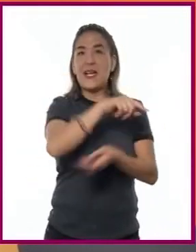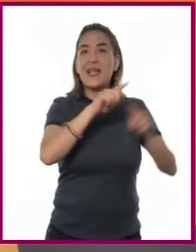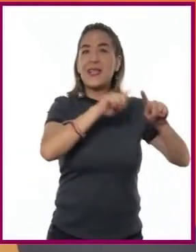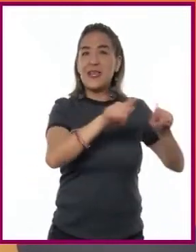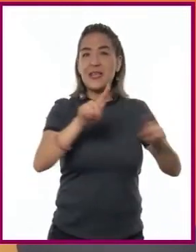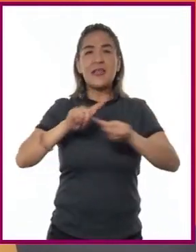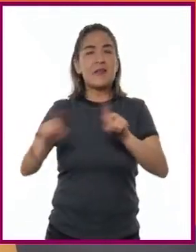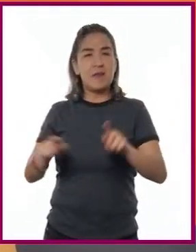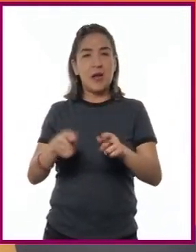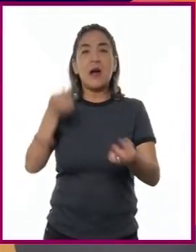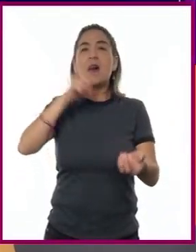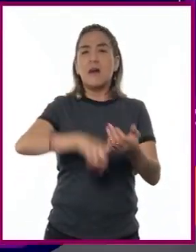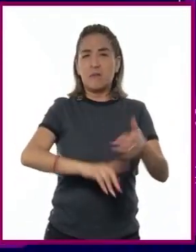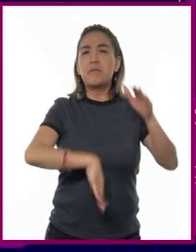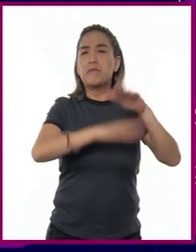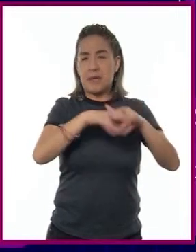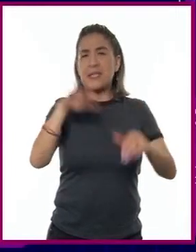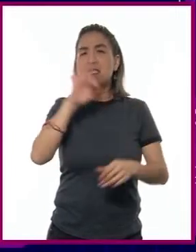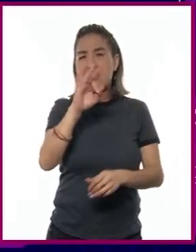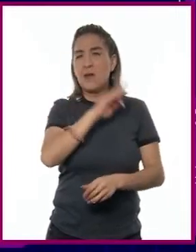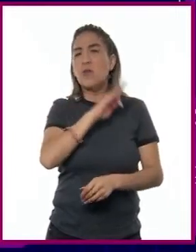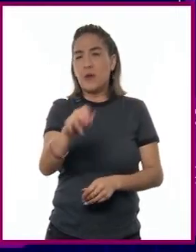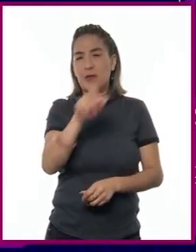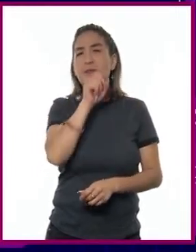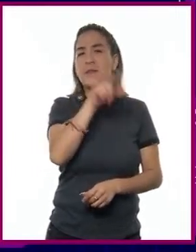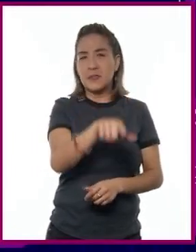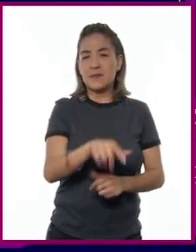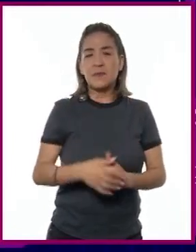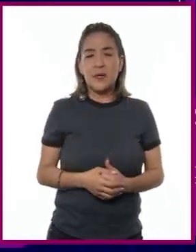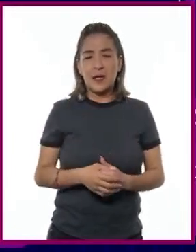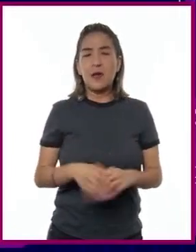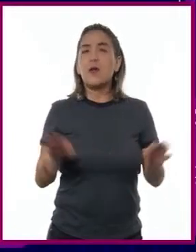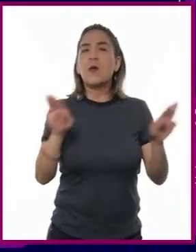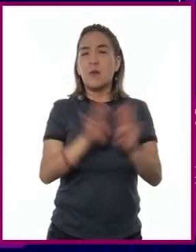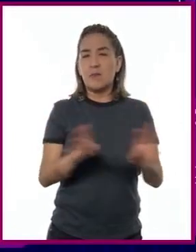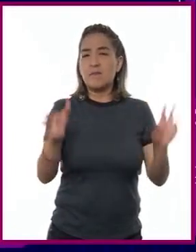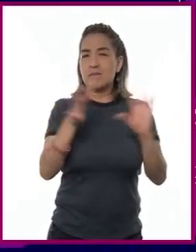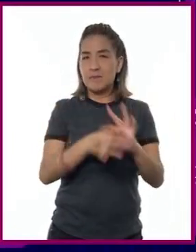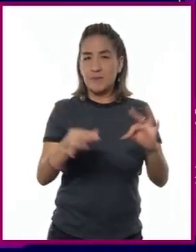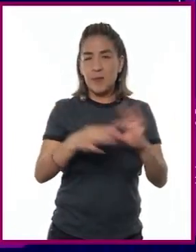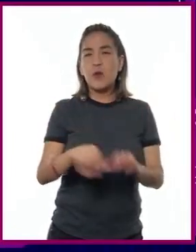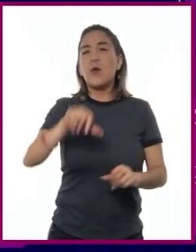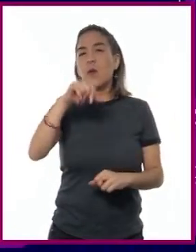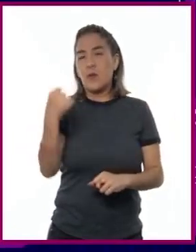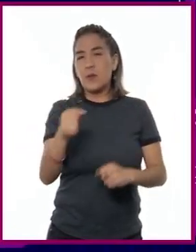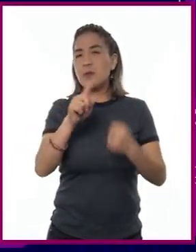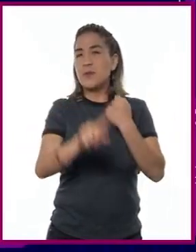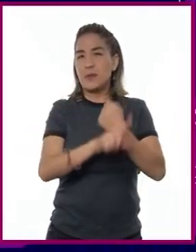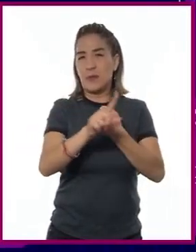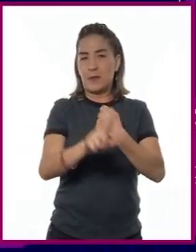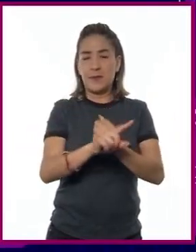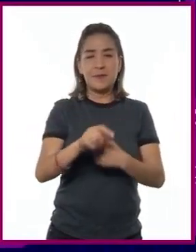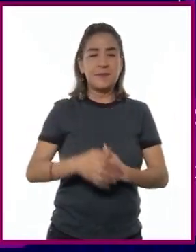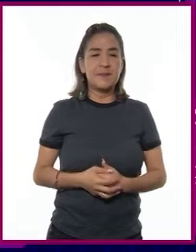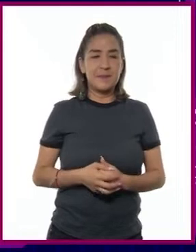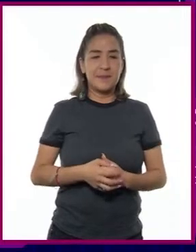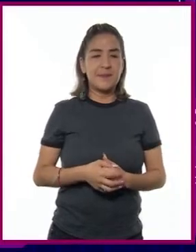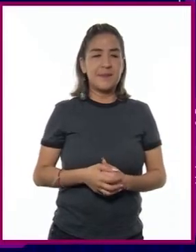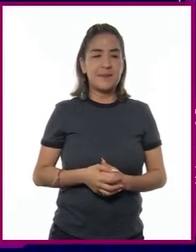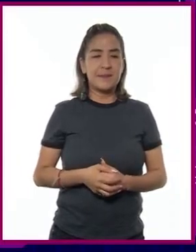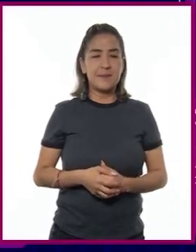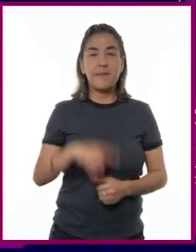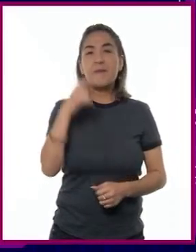capacidad puede ser la misma. Se puede plantear el siguiente problema. En